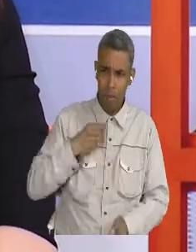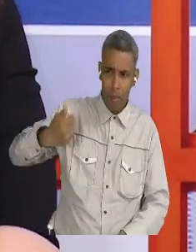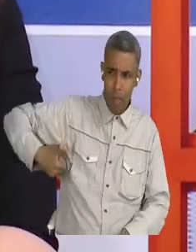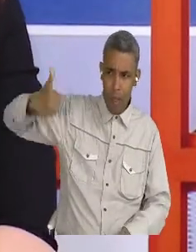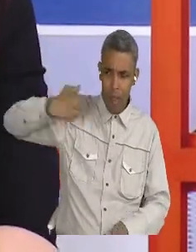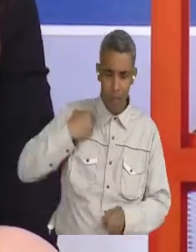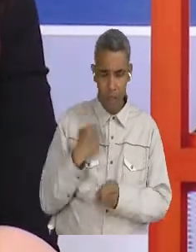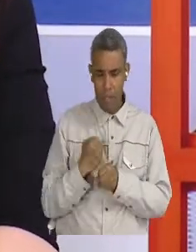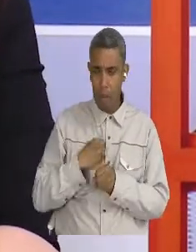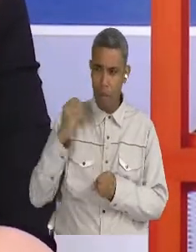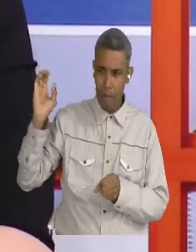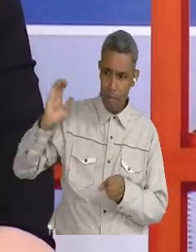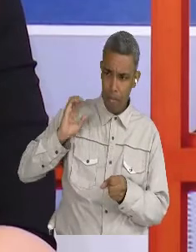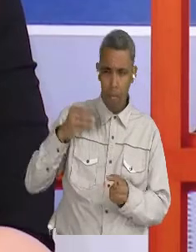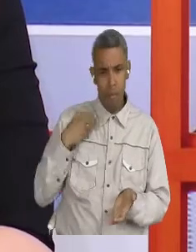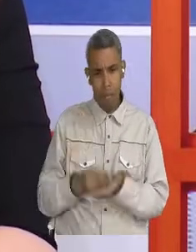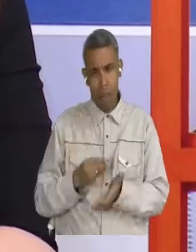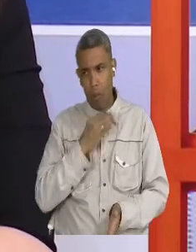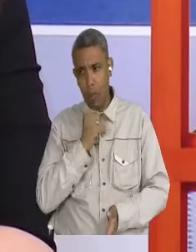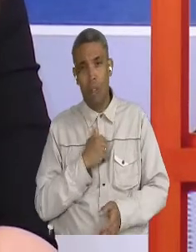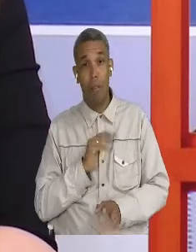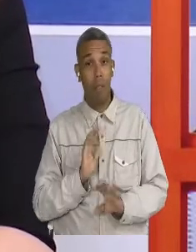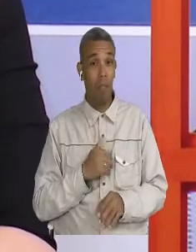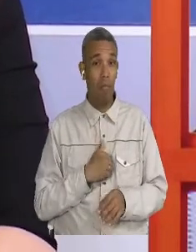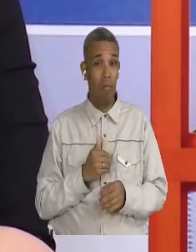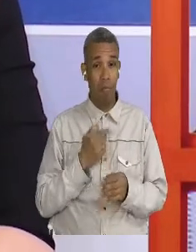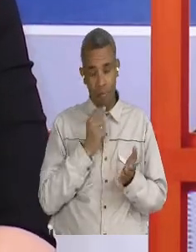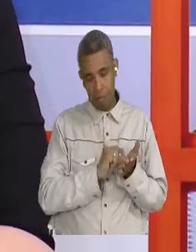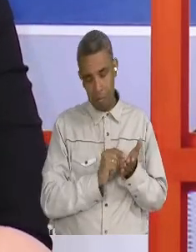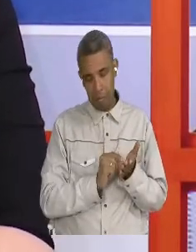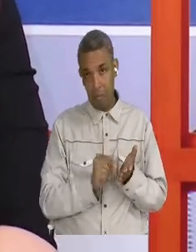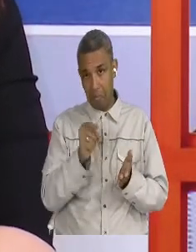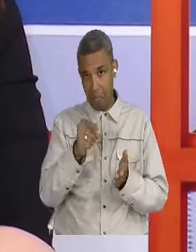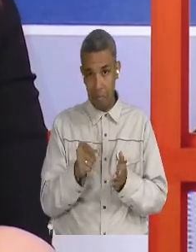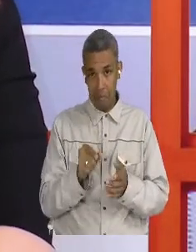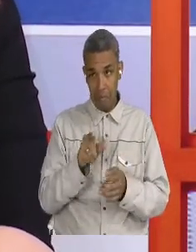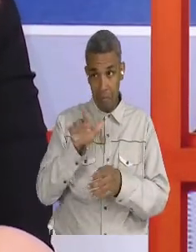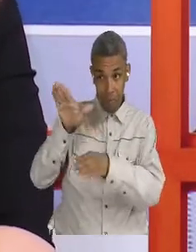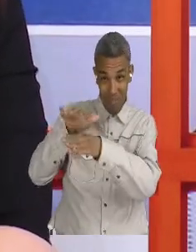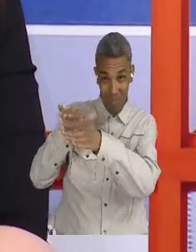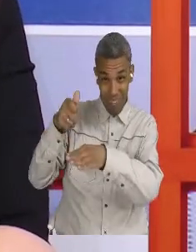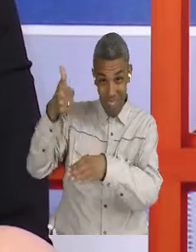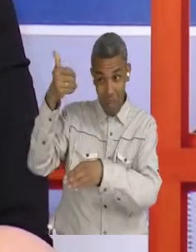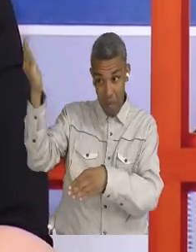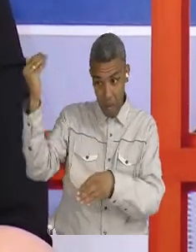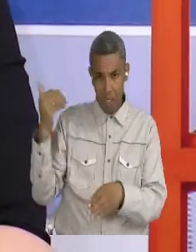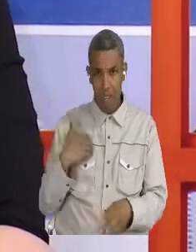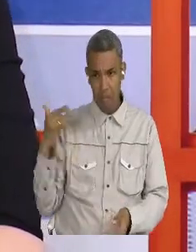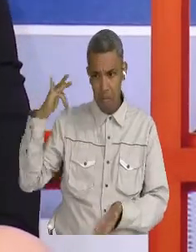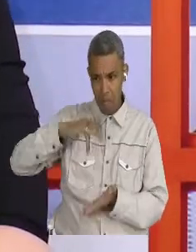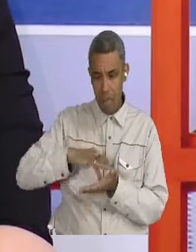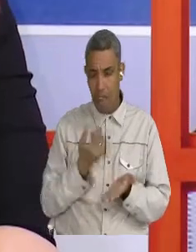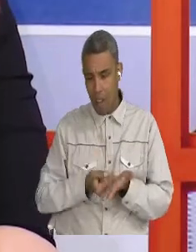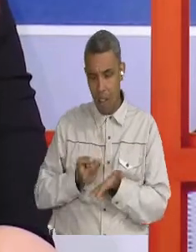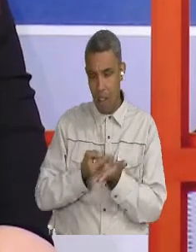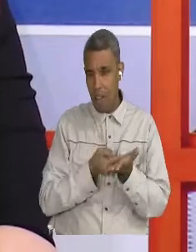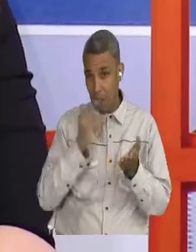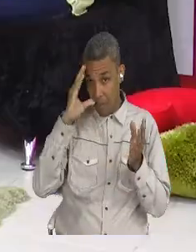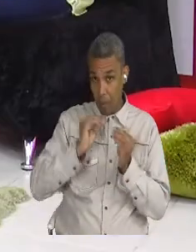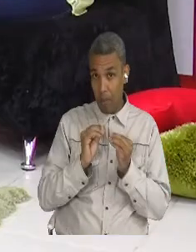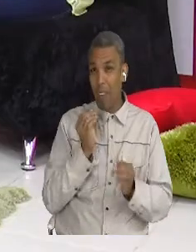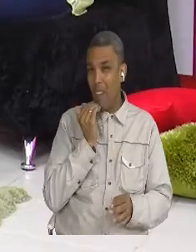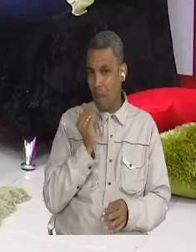él. Si no se puede llegar a ningún acuerdo y de pronto el empleador no acude a la cita o definitivamente no se llega a un acuerdo con él